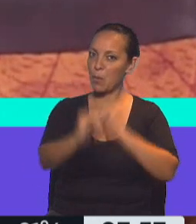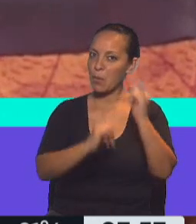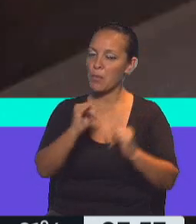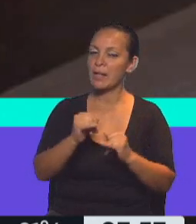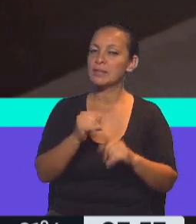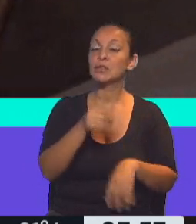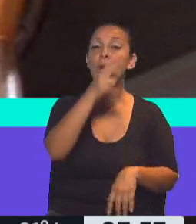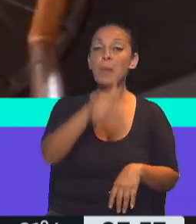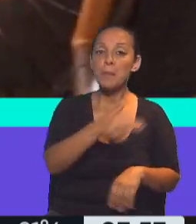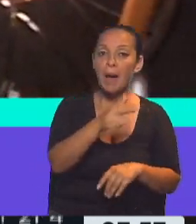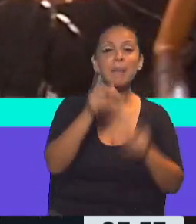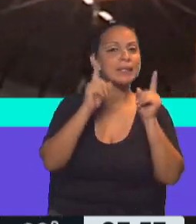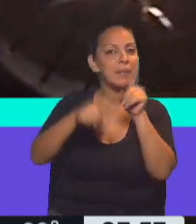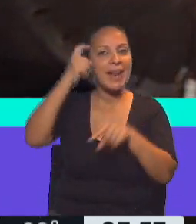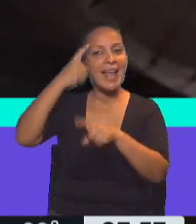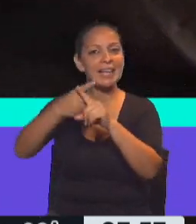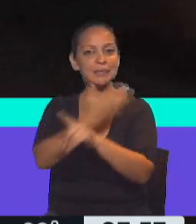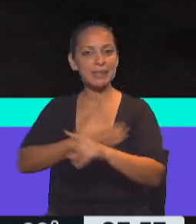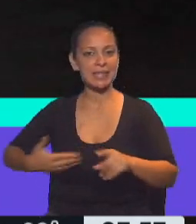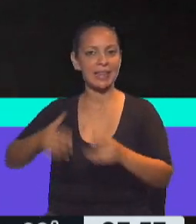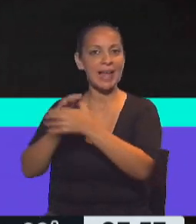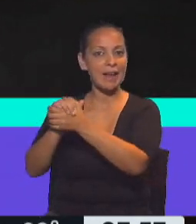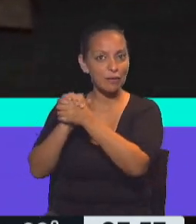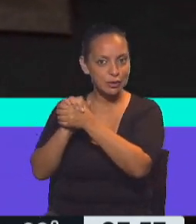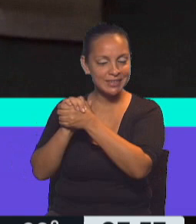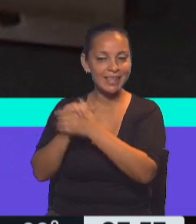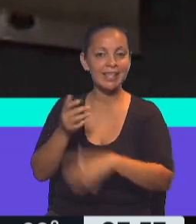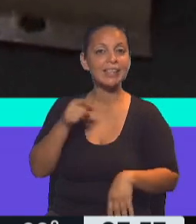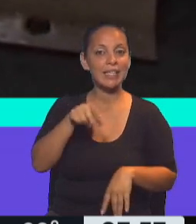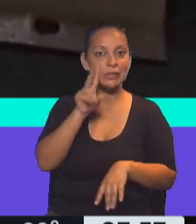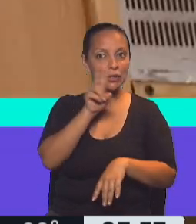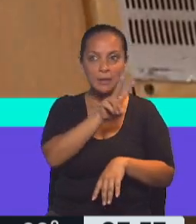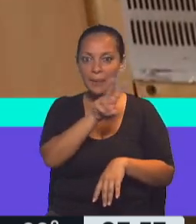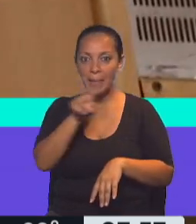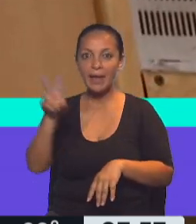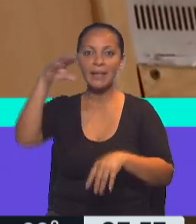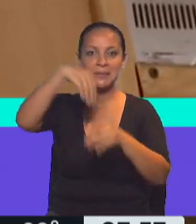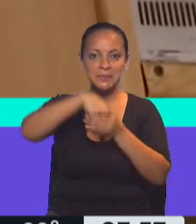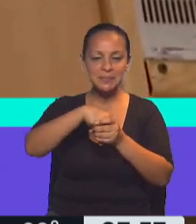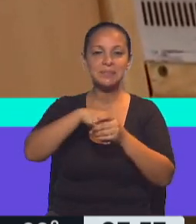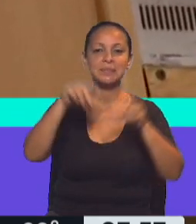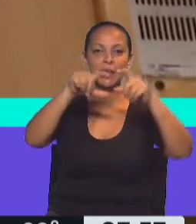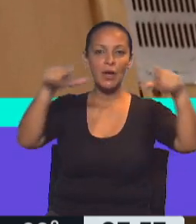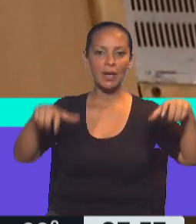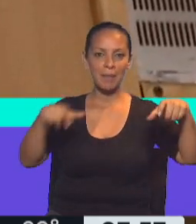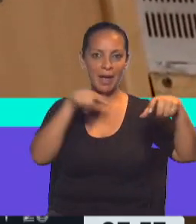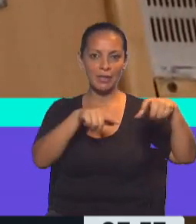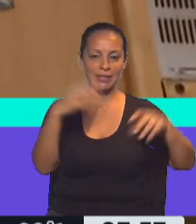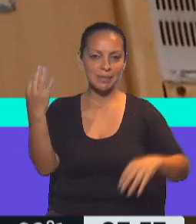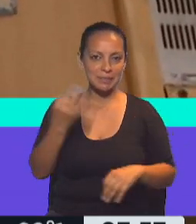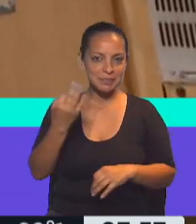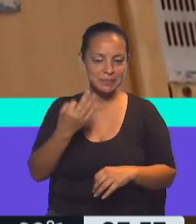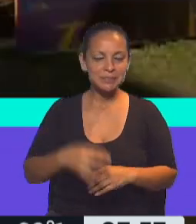II, también viajó el expresidente Raúl Alfonsín. Y eso lo pueden ver todo aquí en estos camarotes que son muy especiales en esta